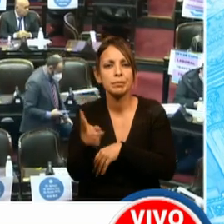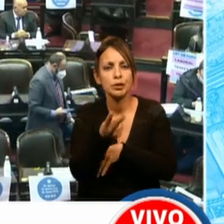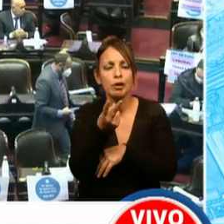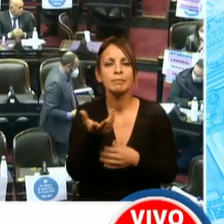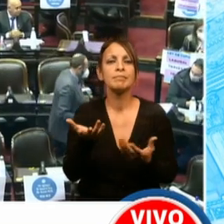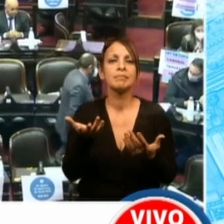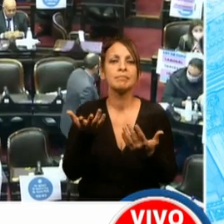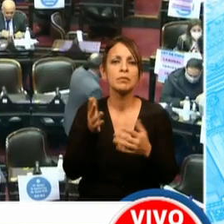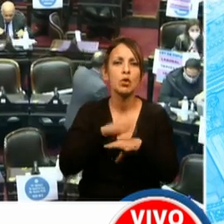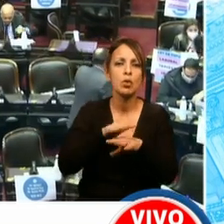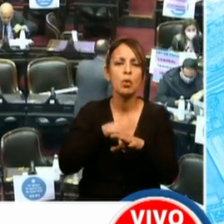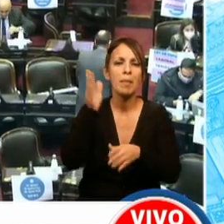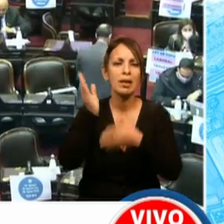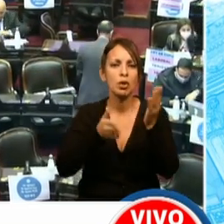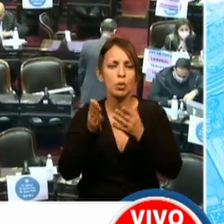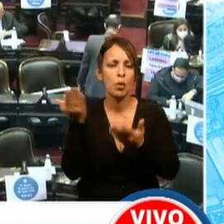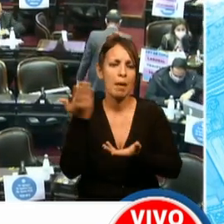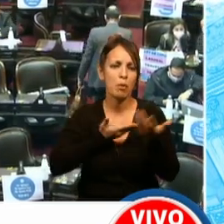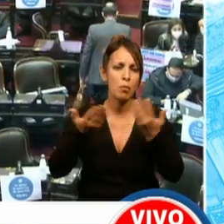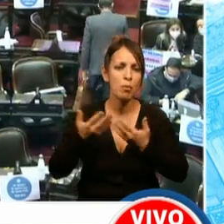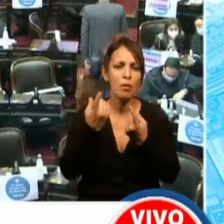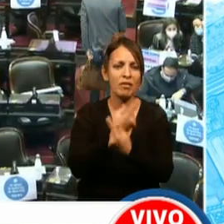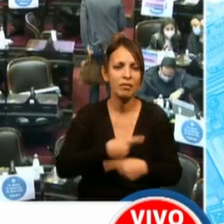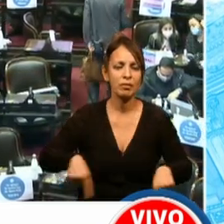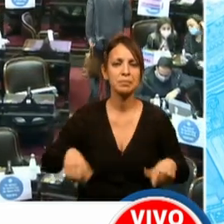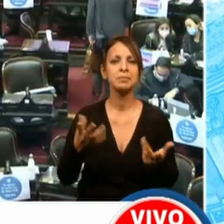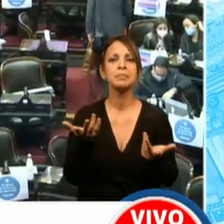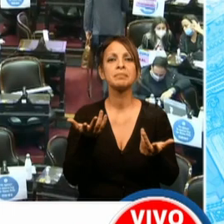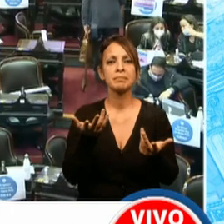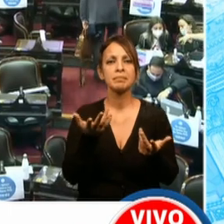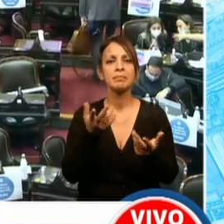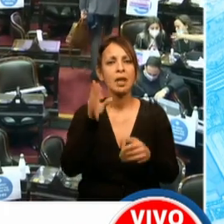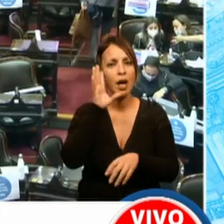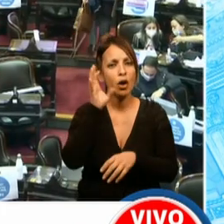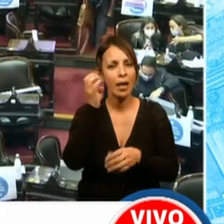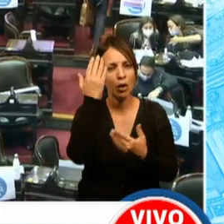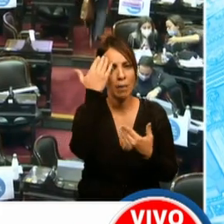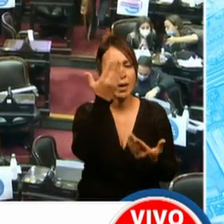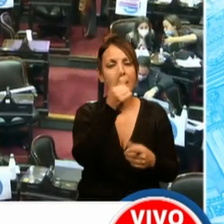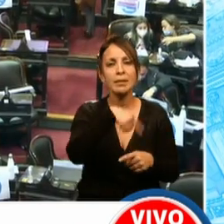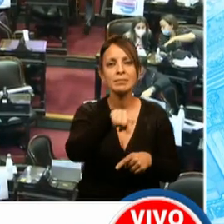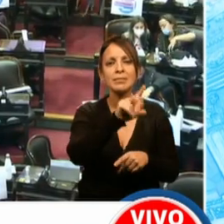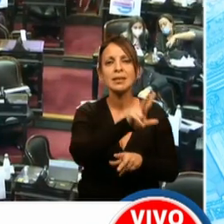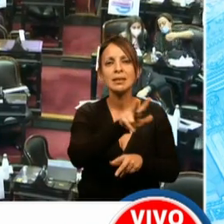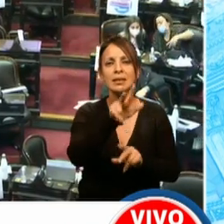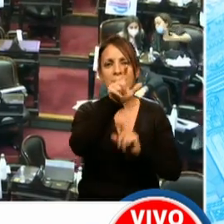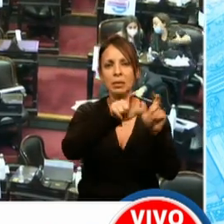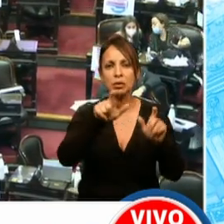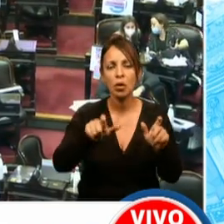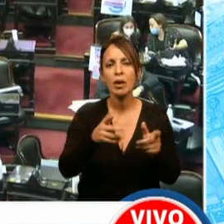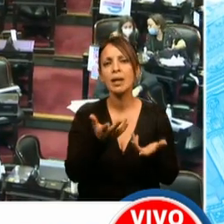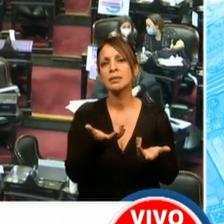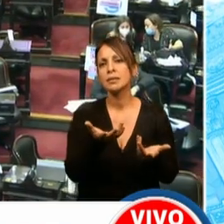y por las torturas recibidas dijo recordar estos 33 patriotas es una obligación argentinos